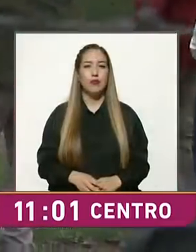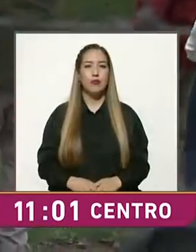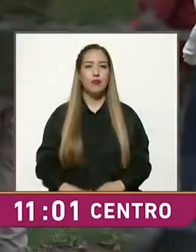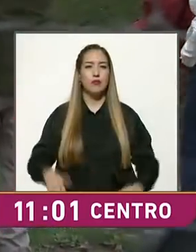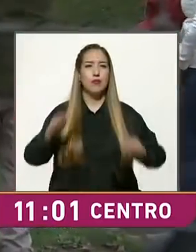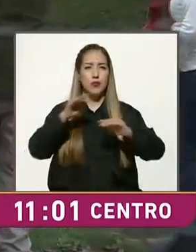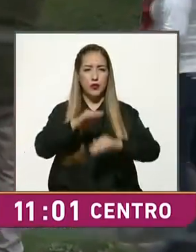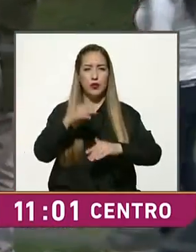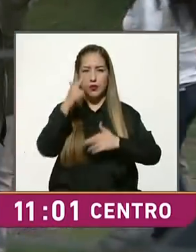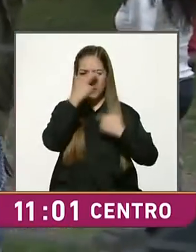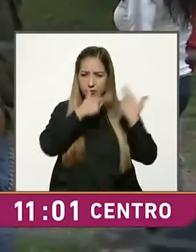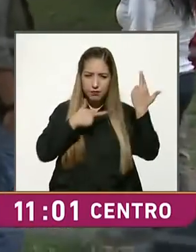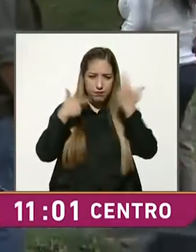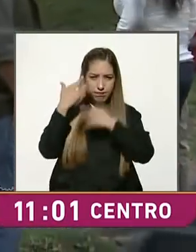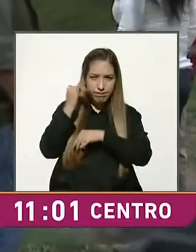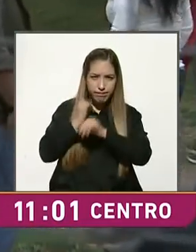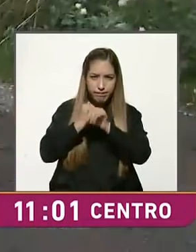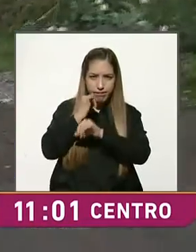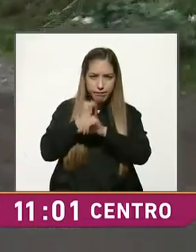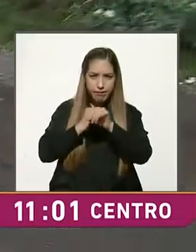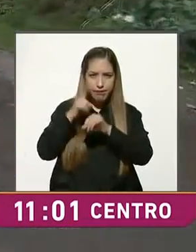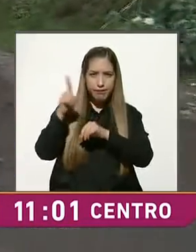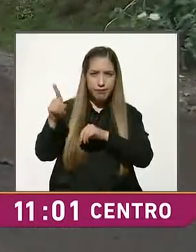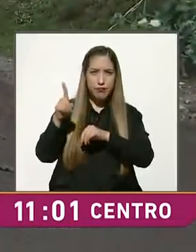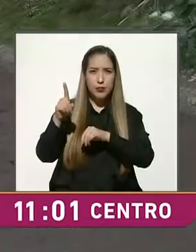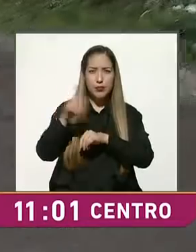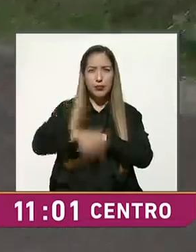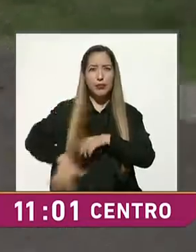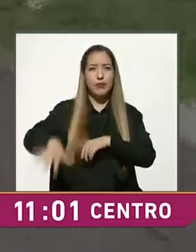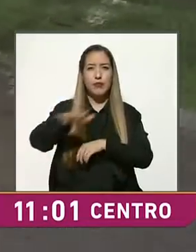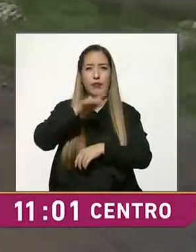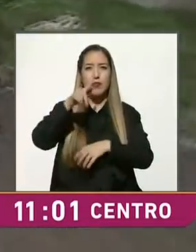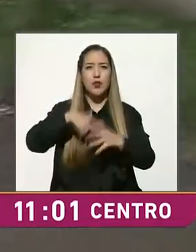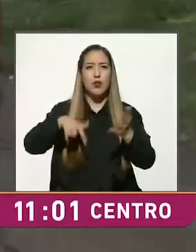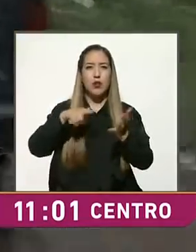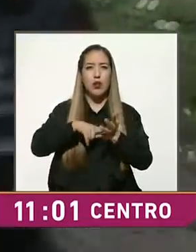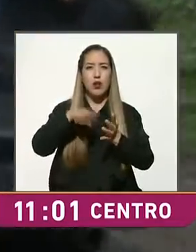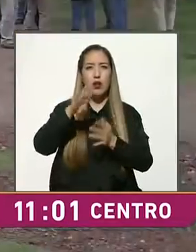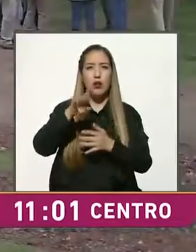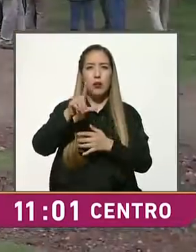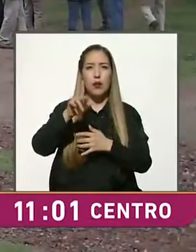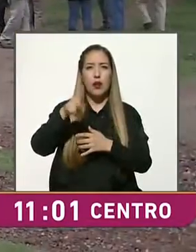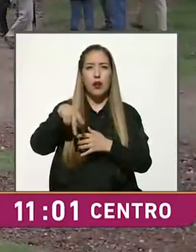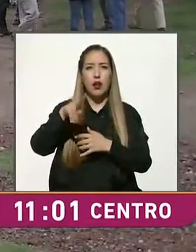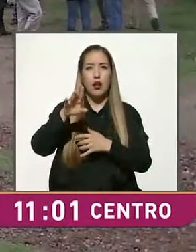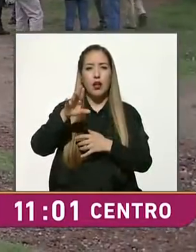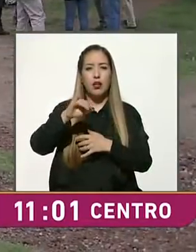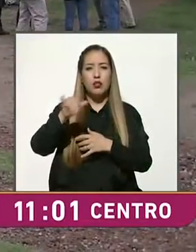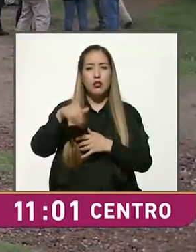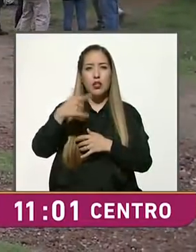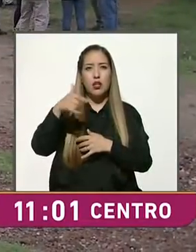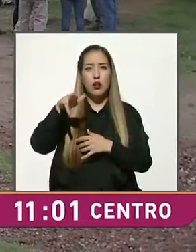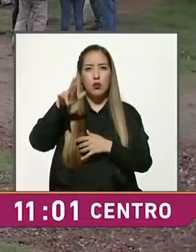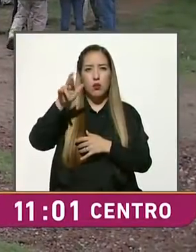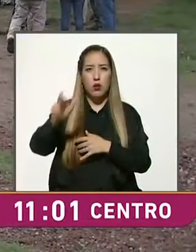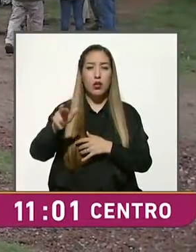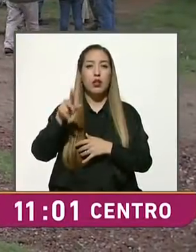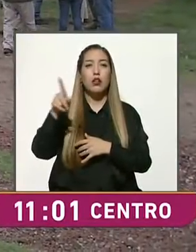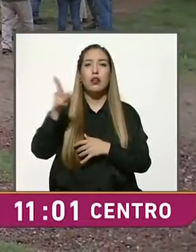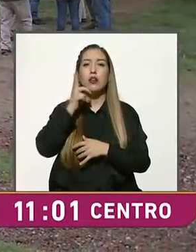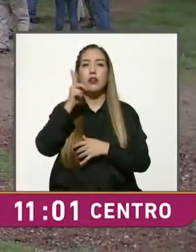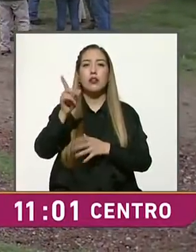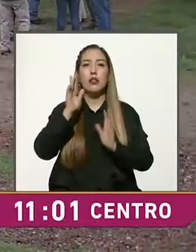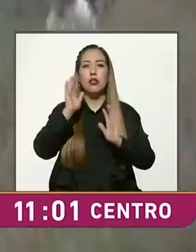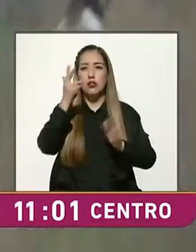Respecto a la inspección que realizó la Procuraduría Federal de Protección al Ambiente en Black Jaguar White Tiger, se informó que se llevó a cabo